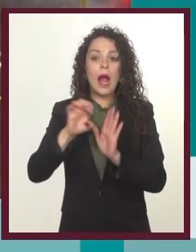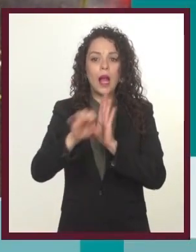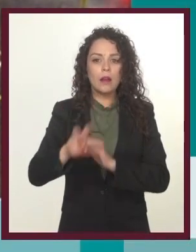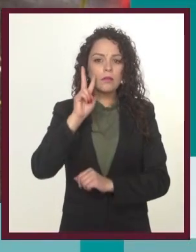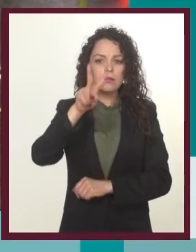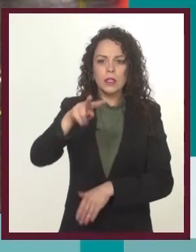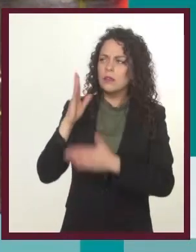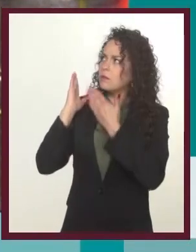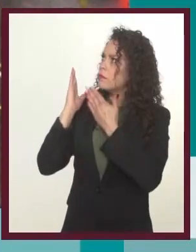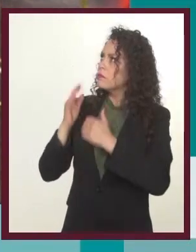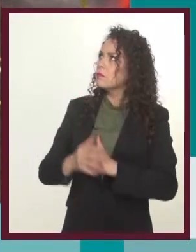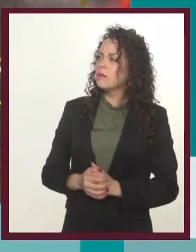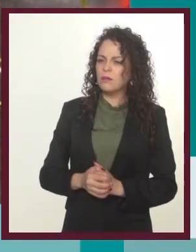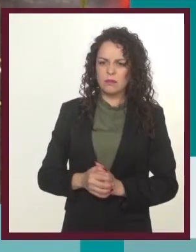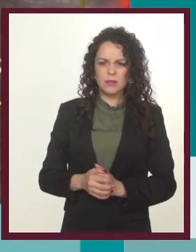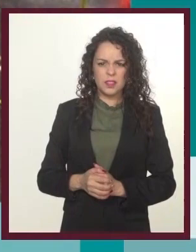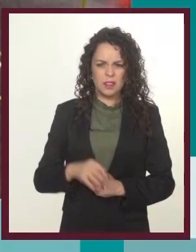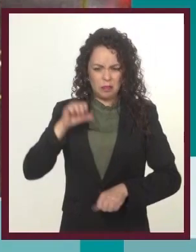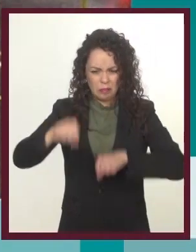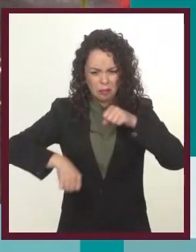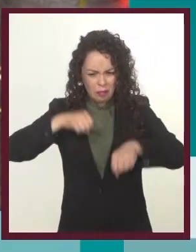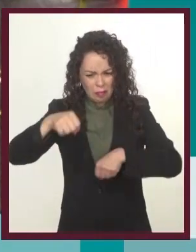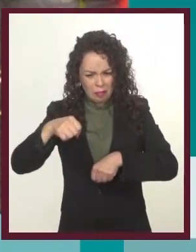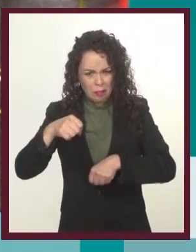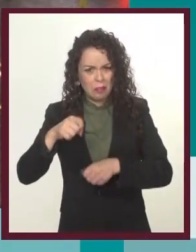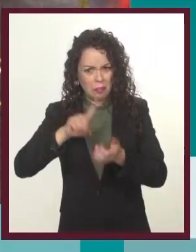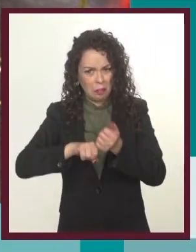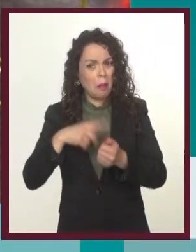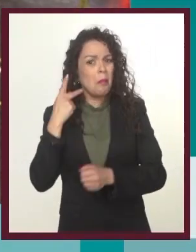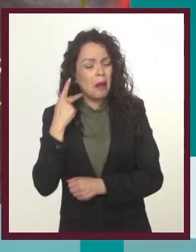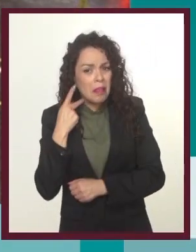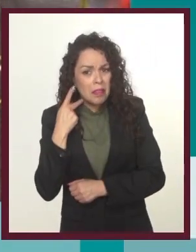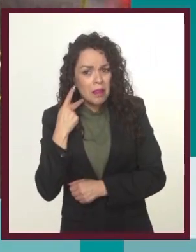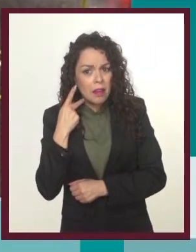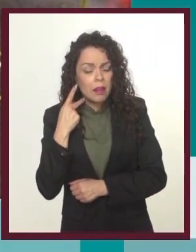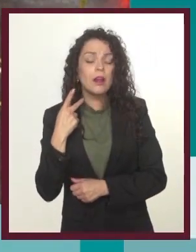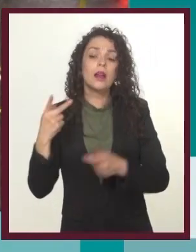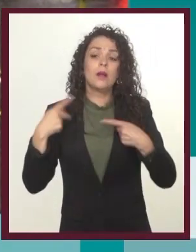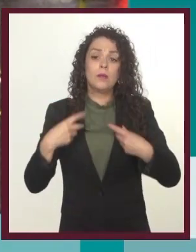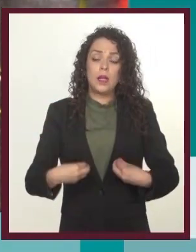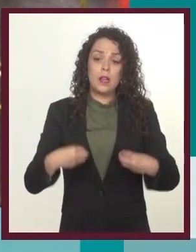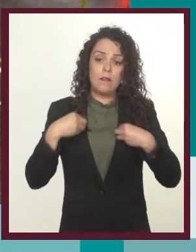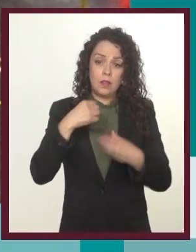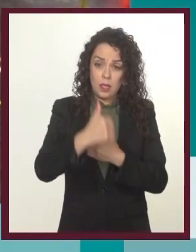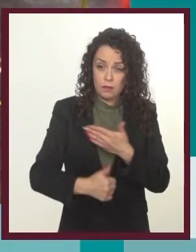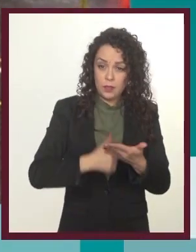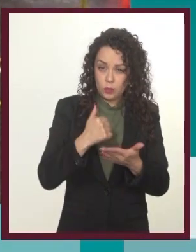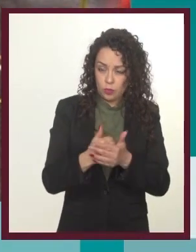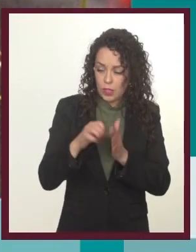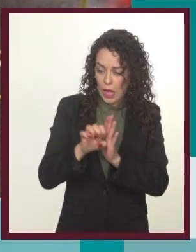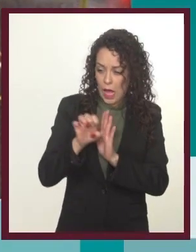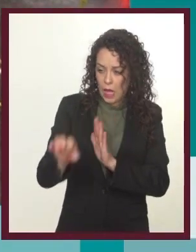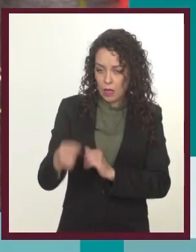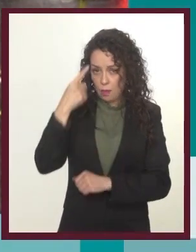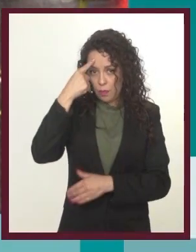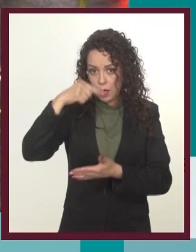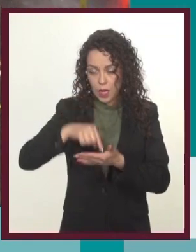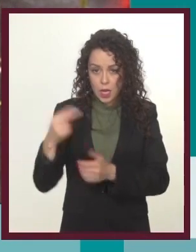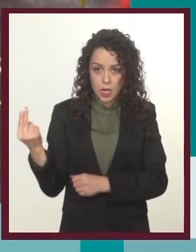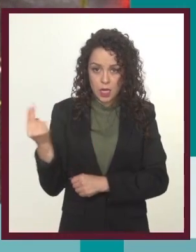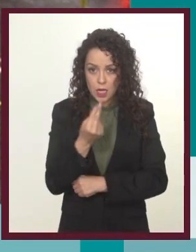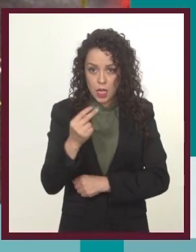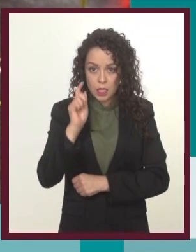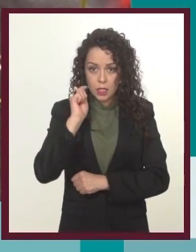esto. ¿Política? ¿Andar en bicicleta? Cuando los habitantes de una ciudad, por ejemplo, consideran